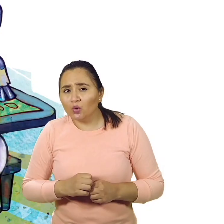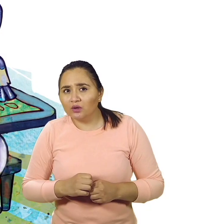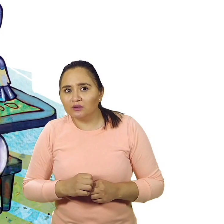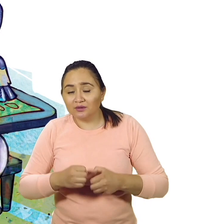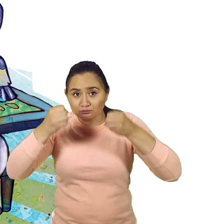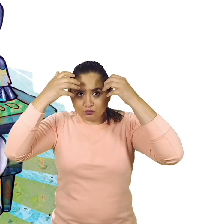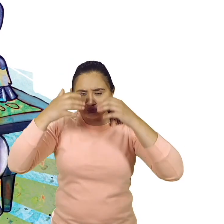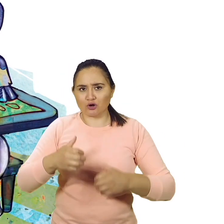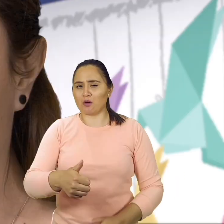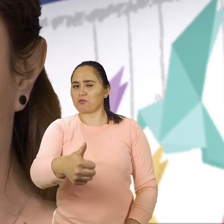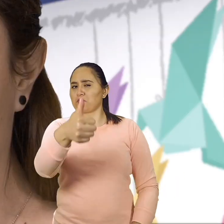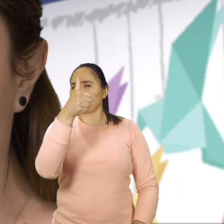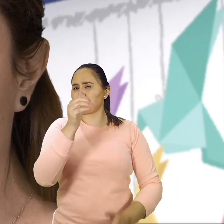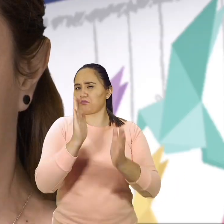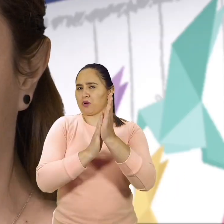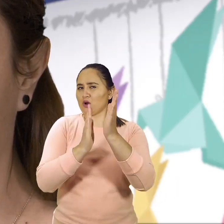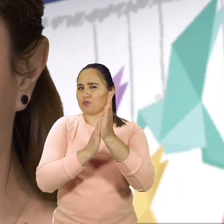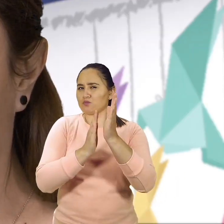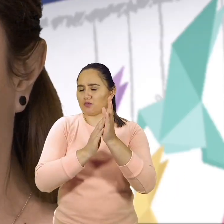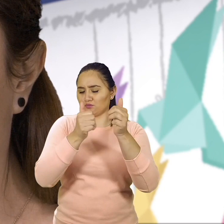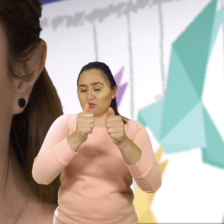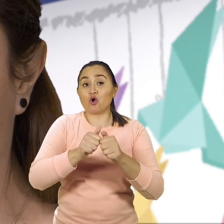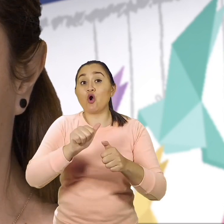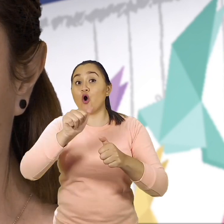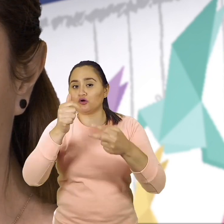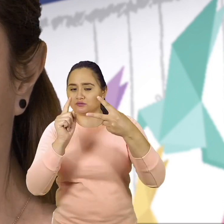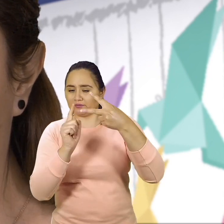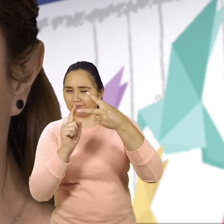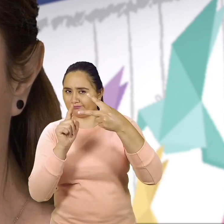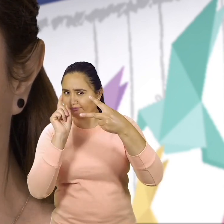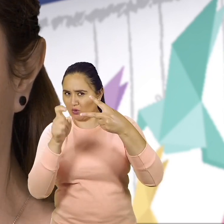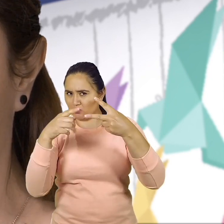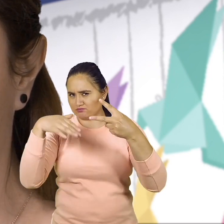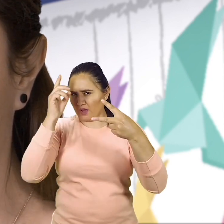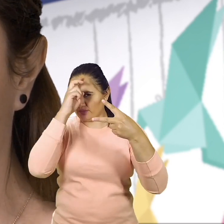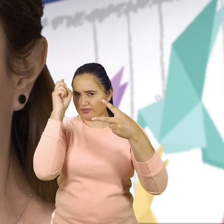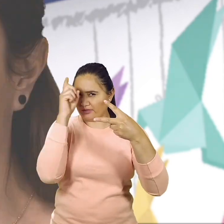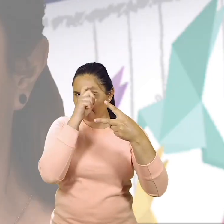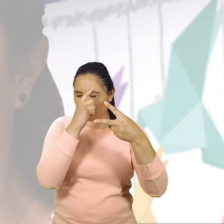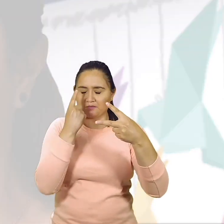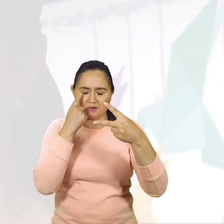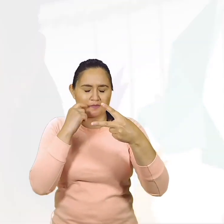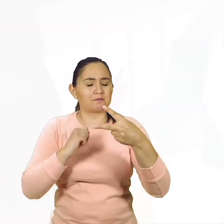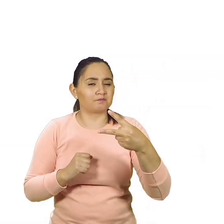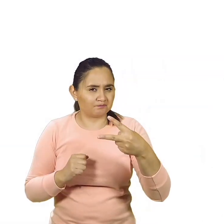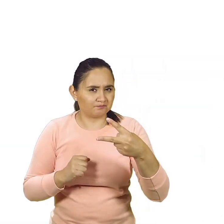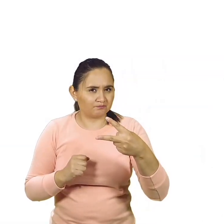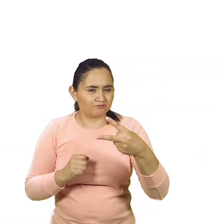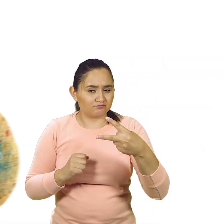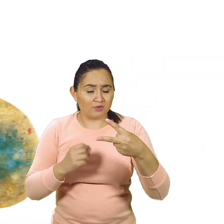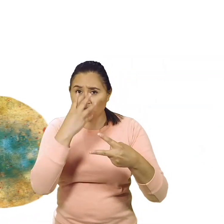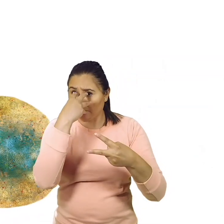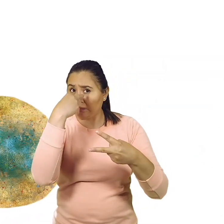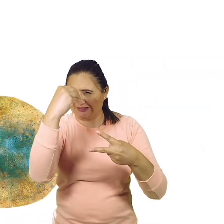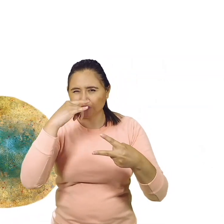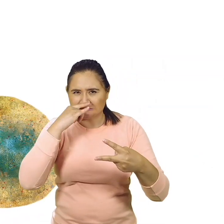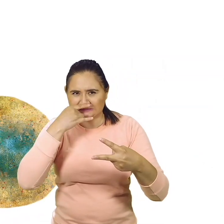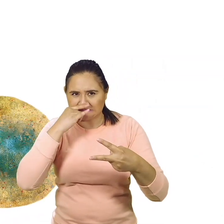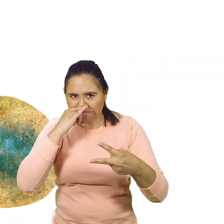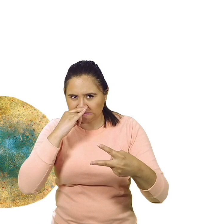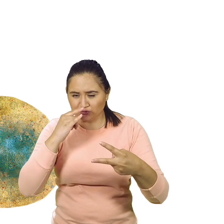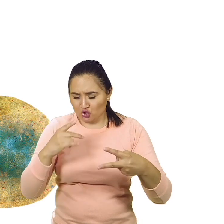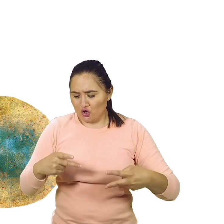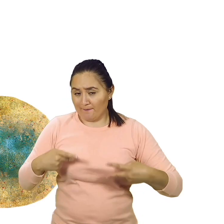inseguro, ¿Gepeto? Muy bien. Ahora una pregunta más difícil, dijo la maestra. ¿En qué